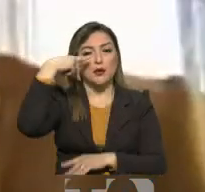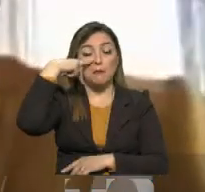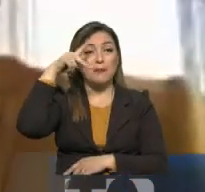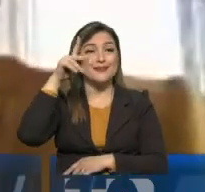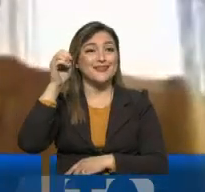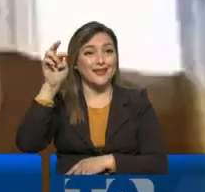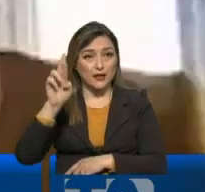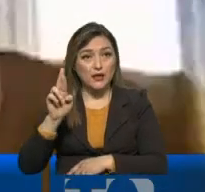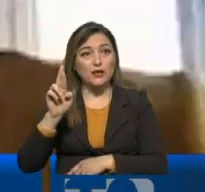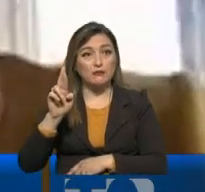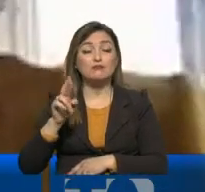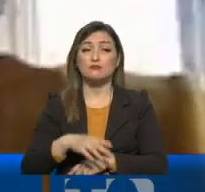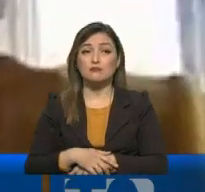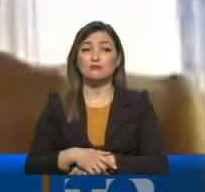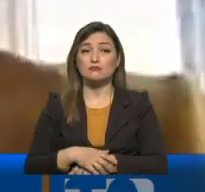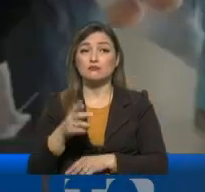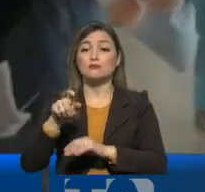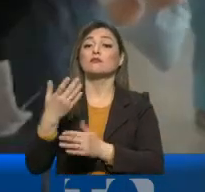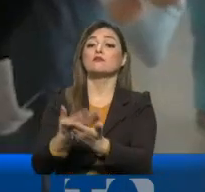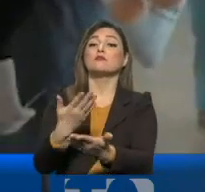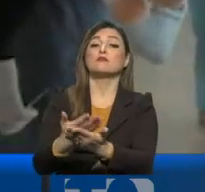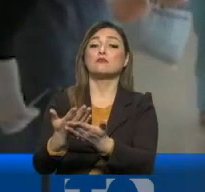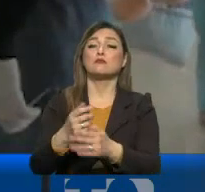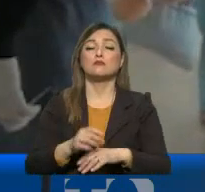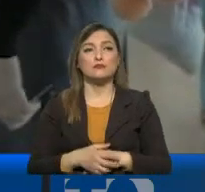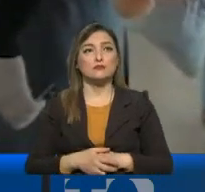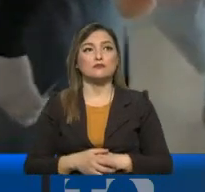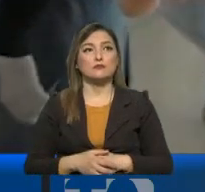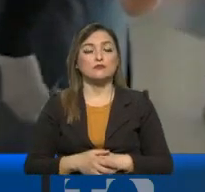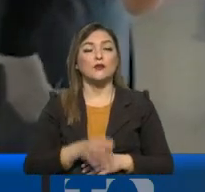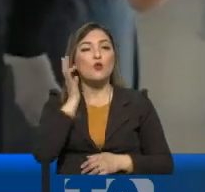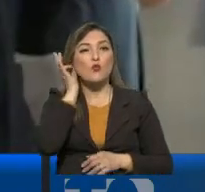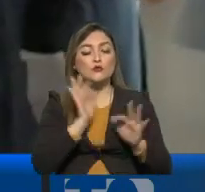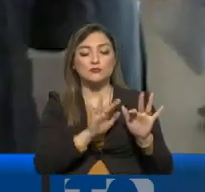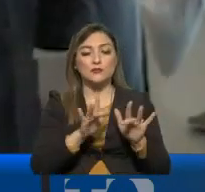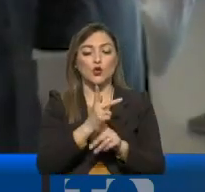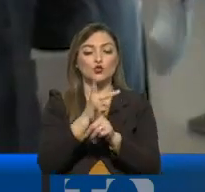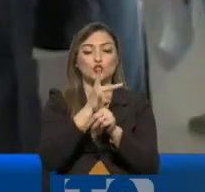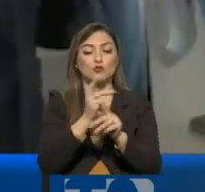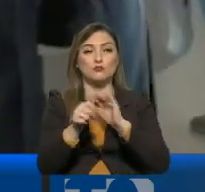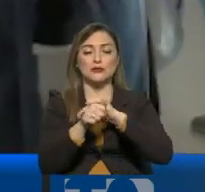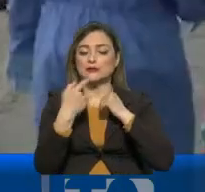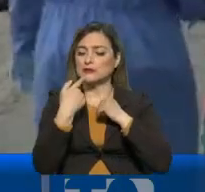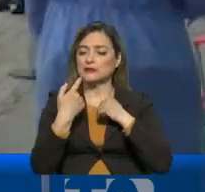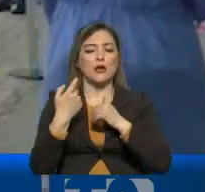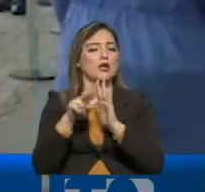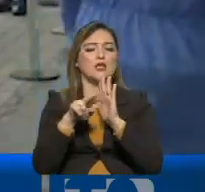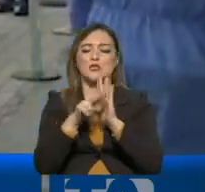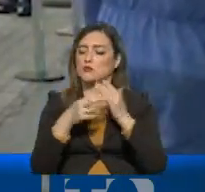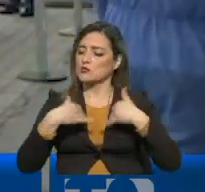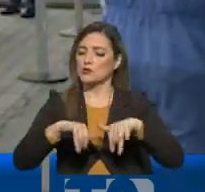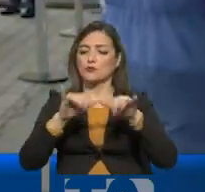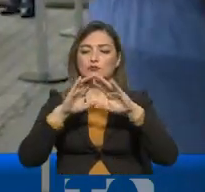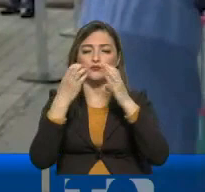secretaria técnica del Consejo de Gobierno de Galápagos, informó que se mantiene la presentación de la prueba PCR y que el